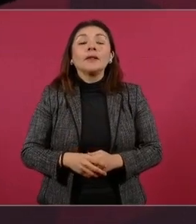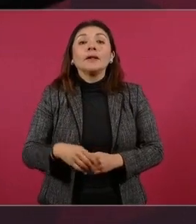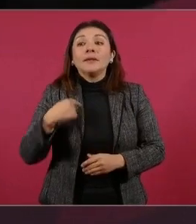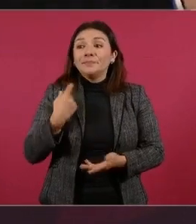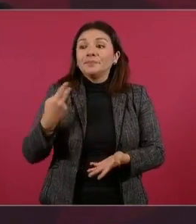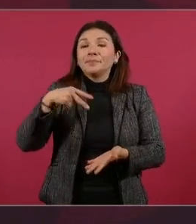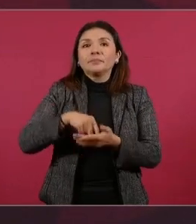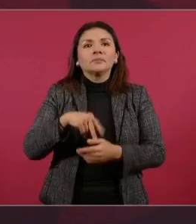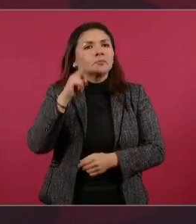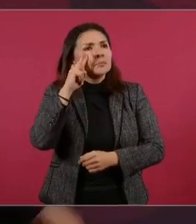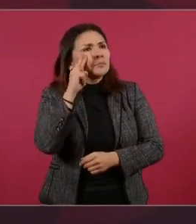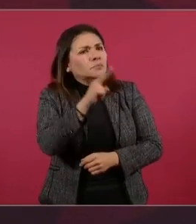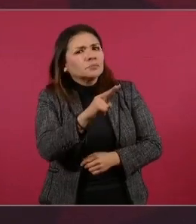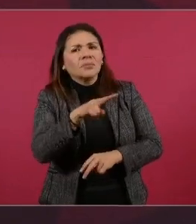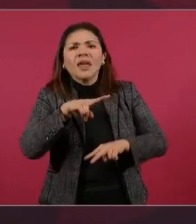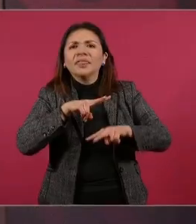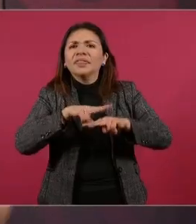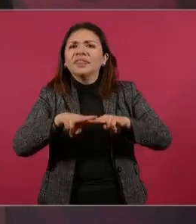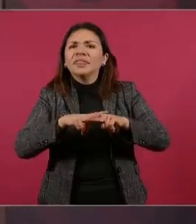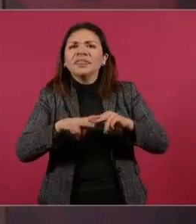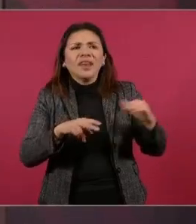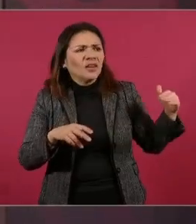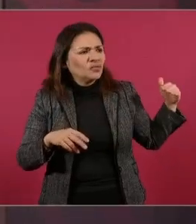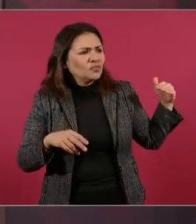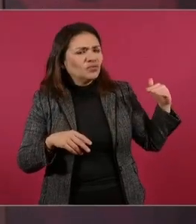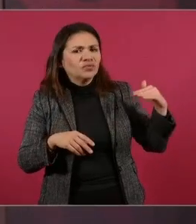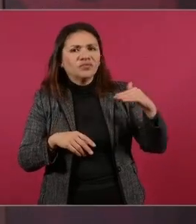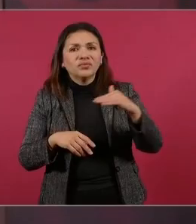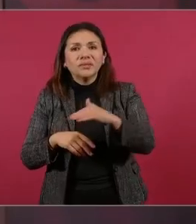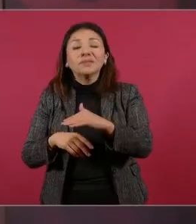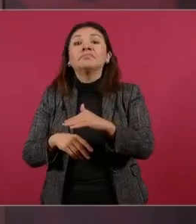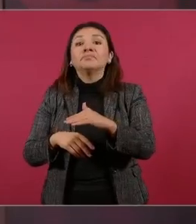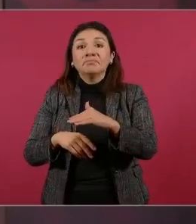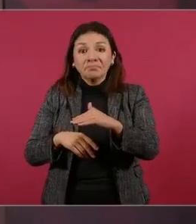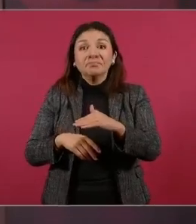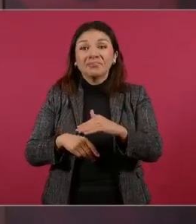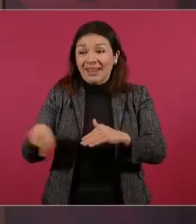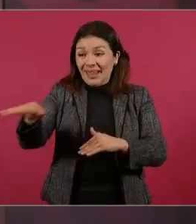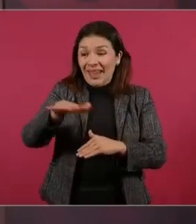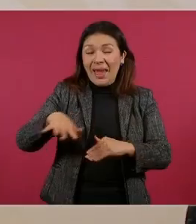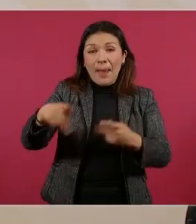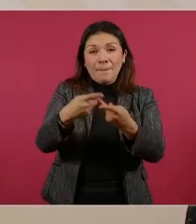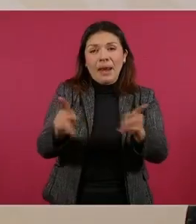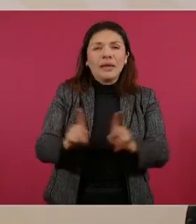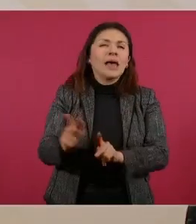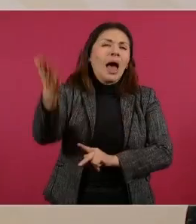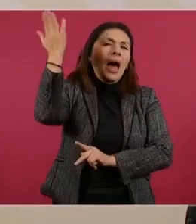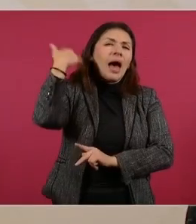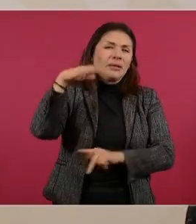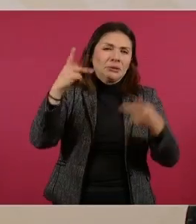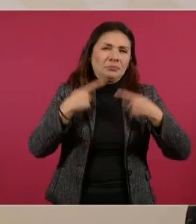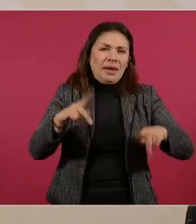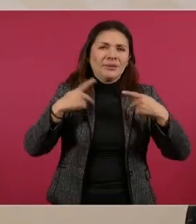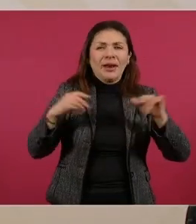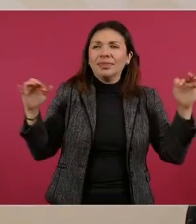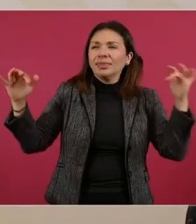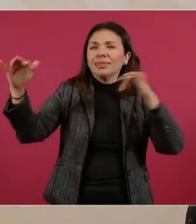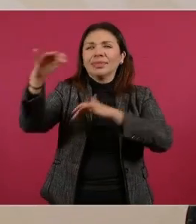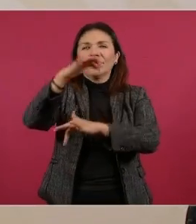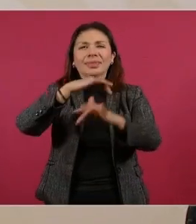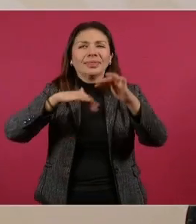el tren es más se llena la plaza o se llenaba